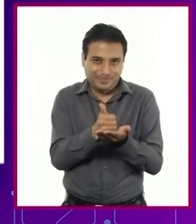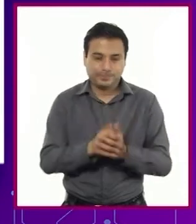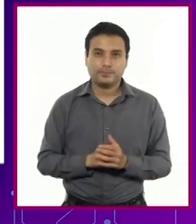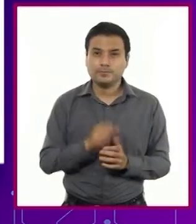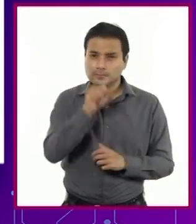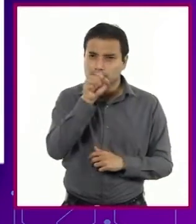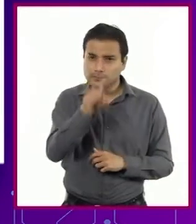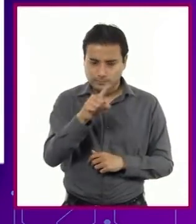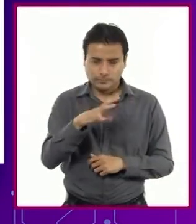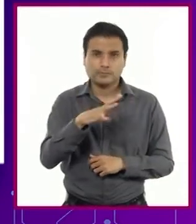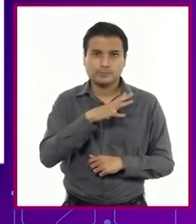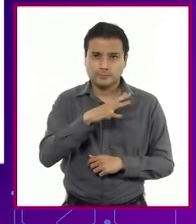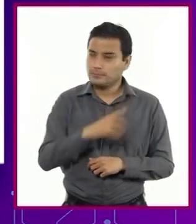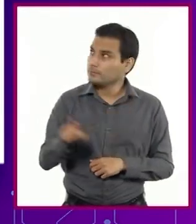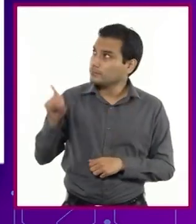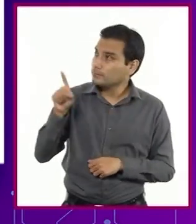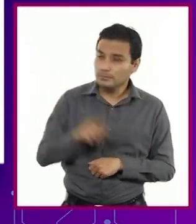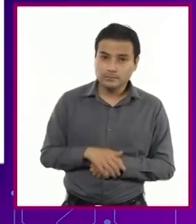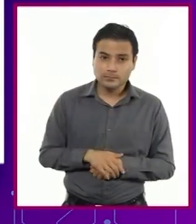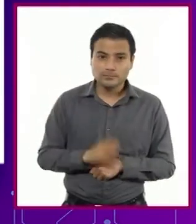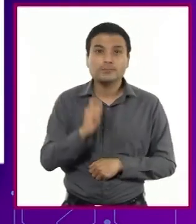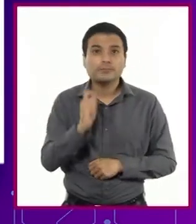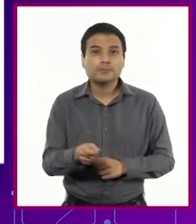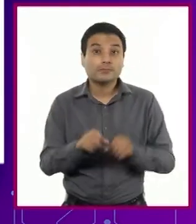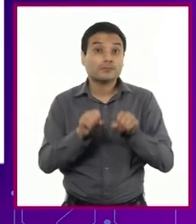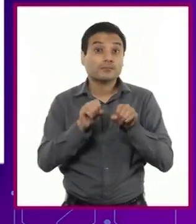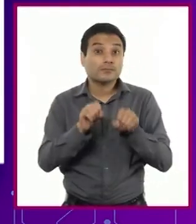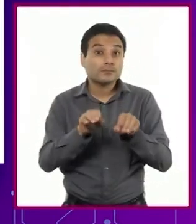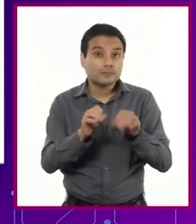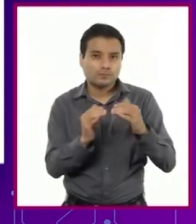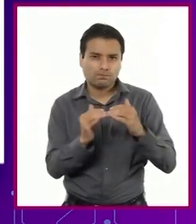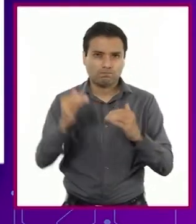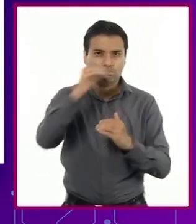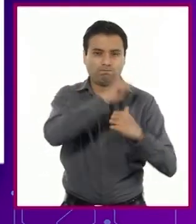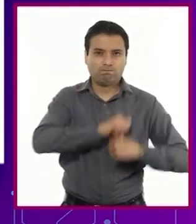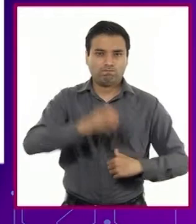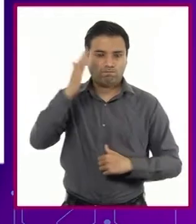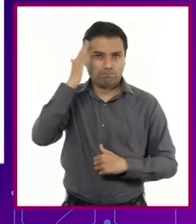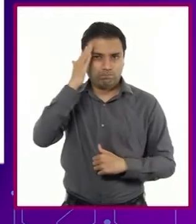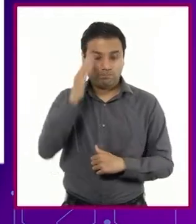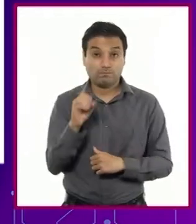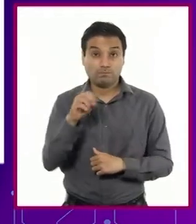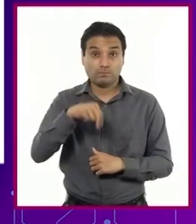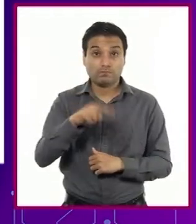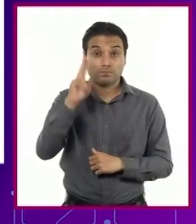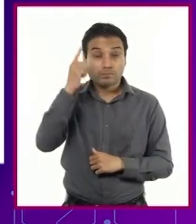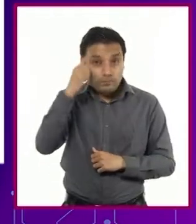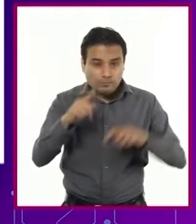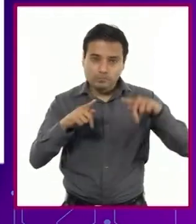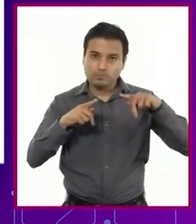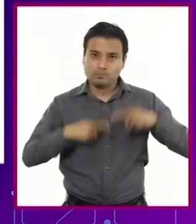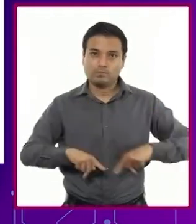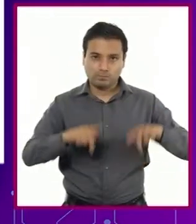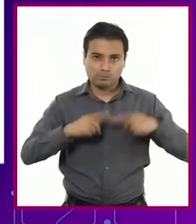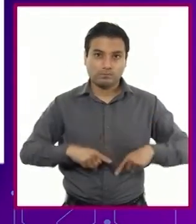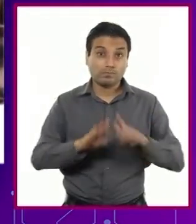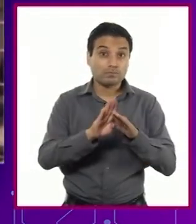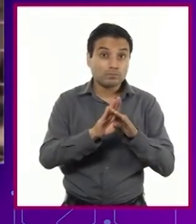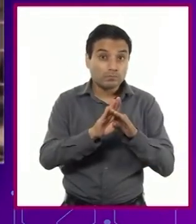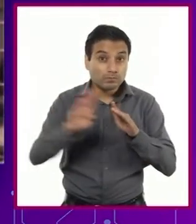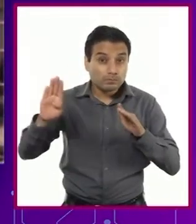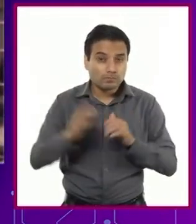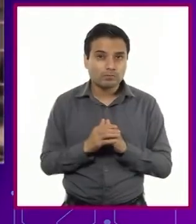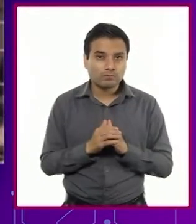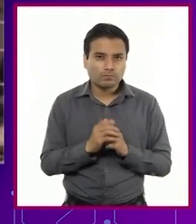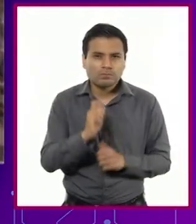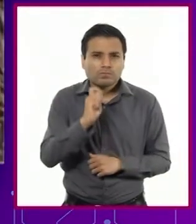También se creó la ACNUR, la Oficina del Alto Comisionado de las Naciones Unidas para los Refugiados, que se planteó el objetivo de